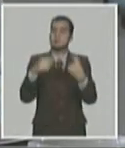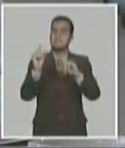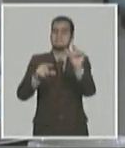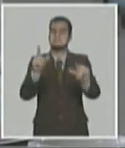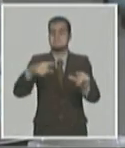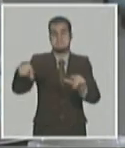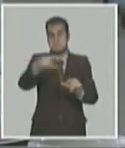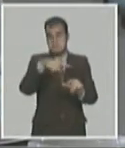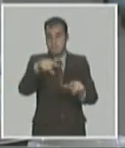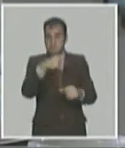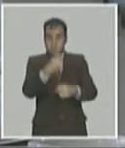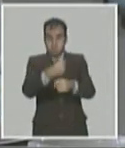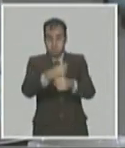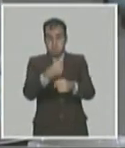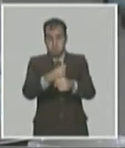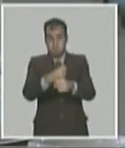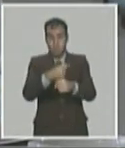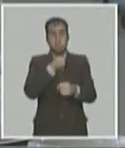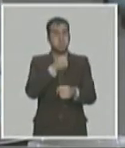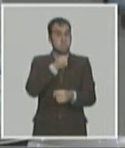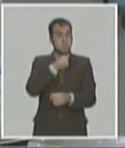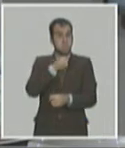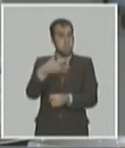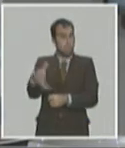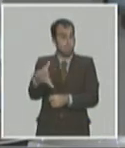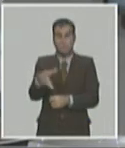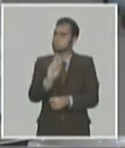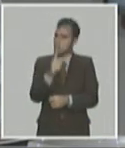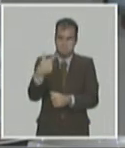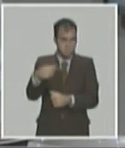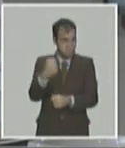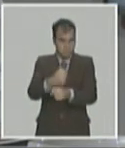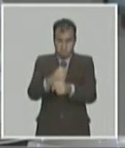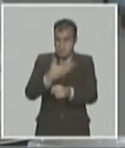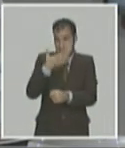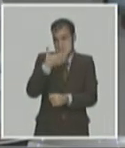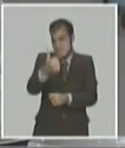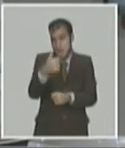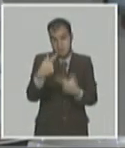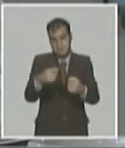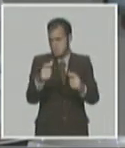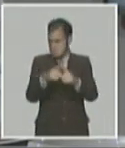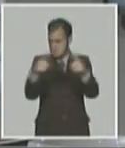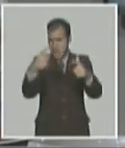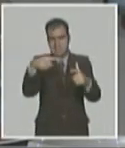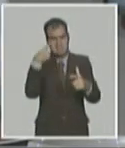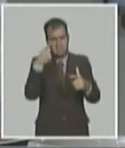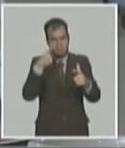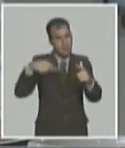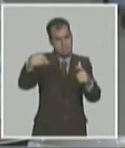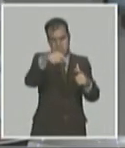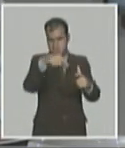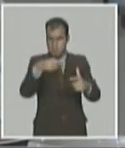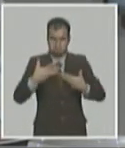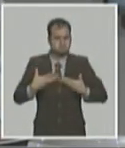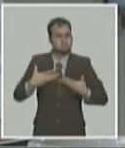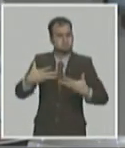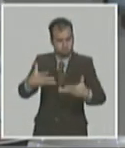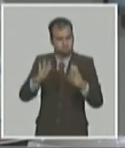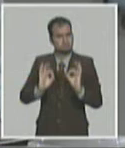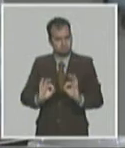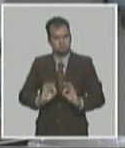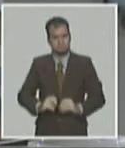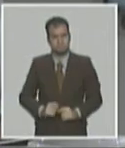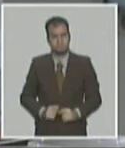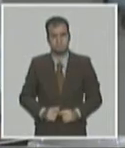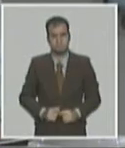estamos convencidos que la inmensa mayoría, esas son las excepciones, la inmensa mayoría tiene disposición, quiere hacerlo y está dispuesto a